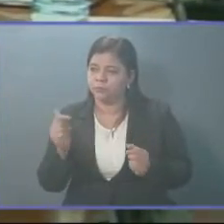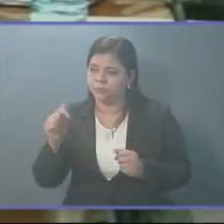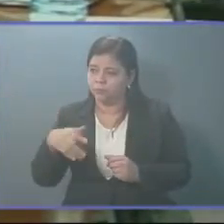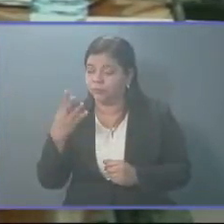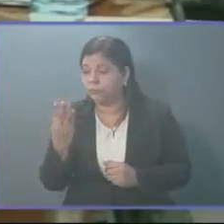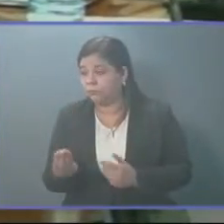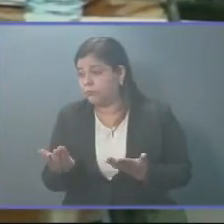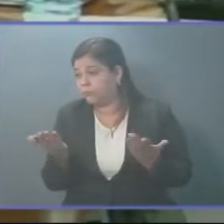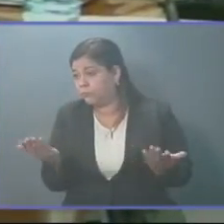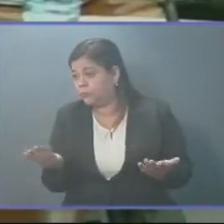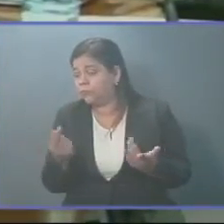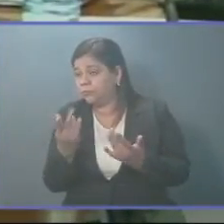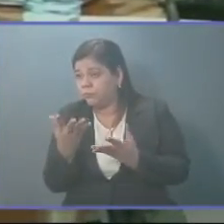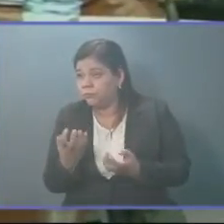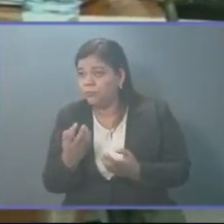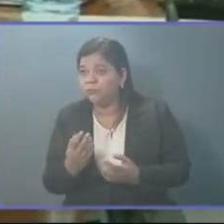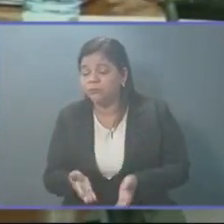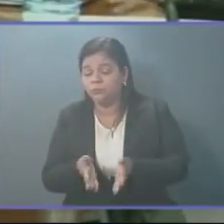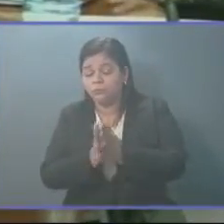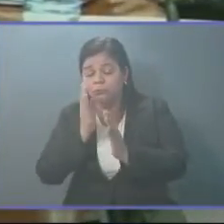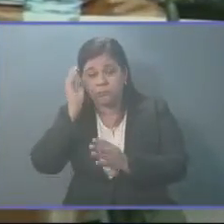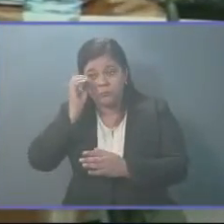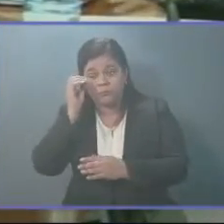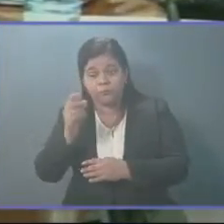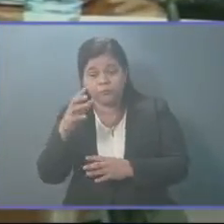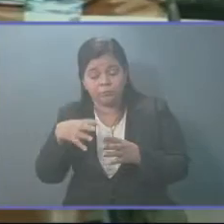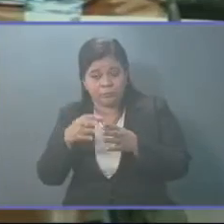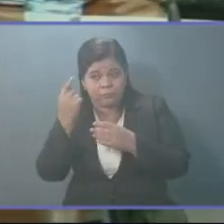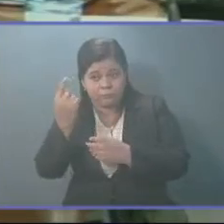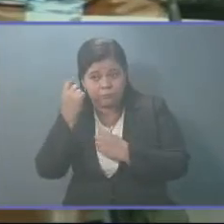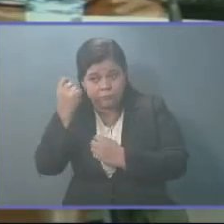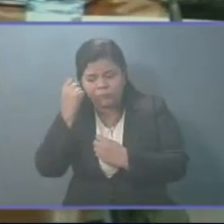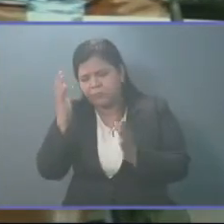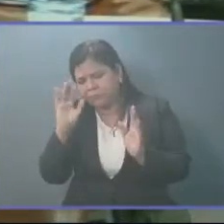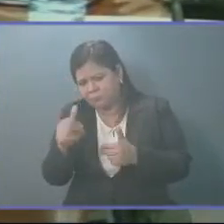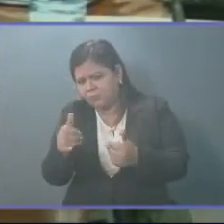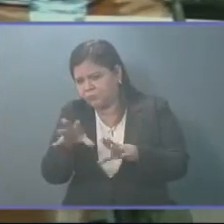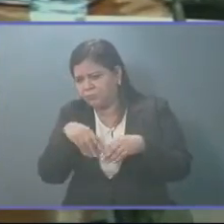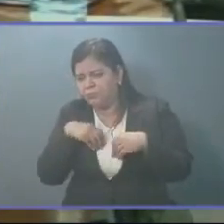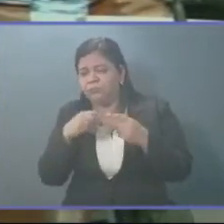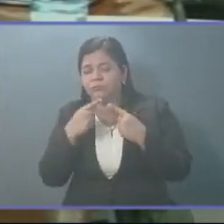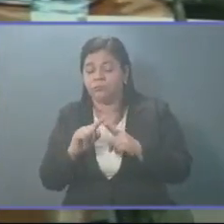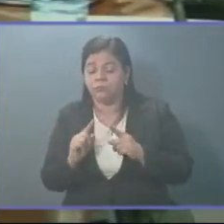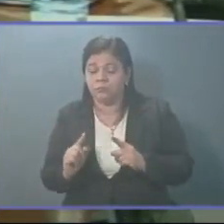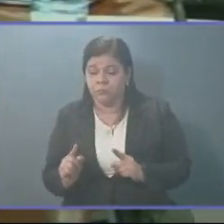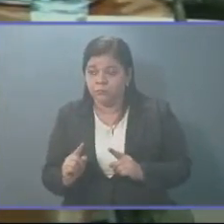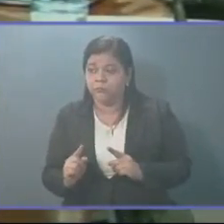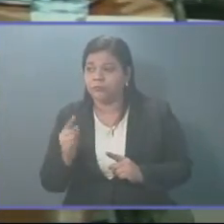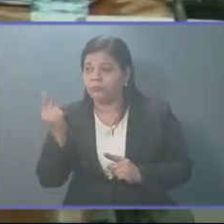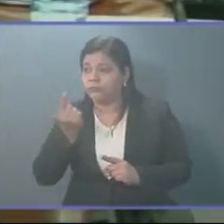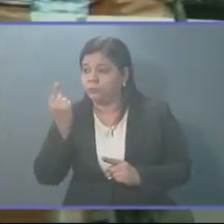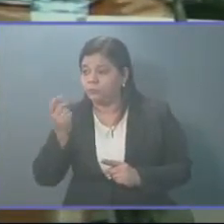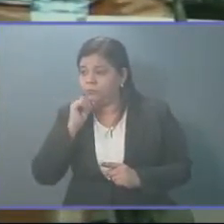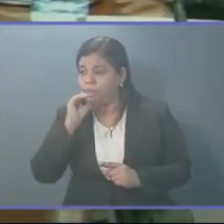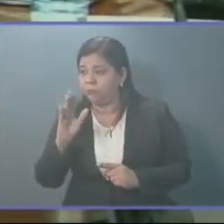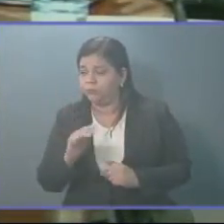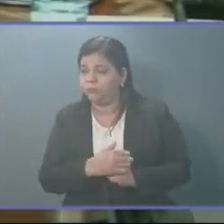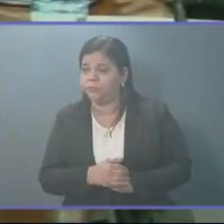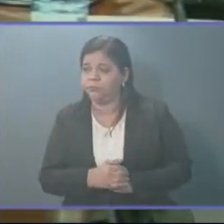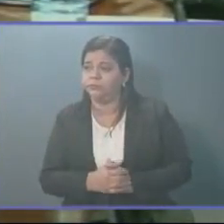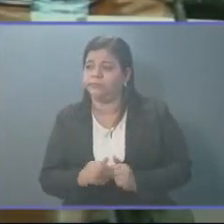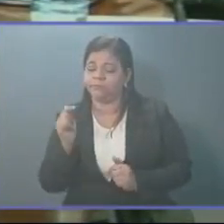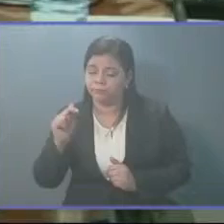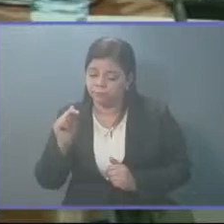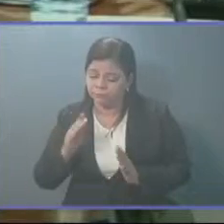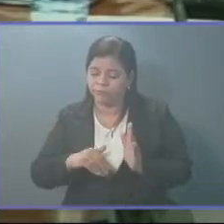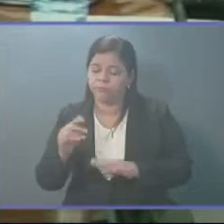día, pero si lo que se solicita es una opinión a un sindicato, bueno, está bien. Lo único que quede constancia que eso pues va a